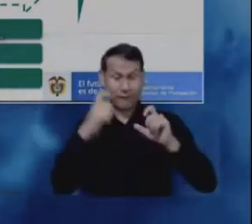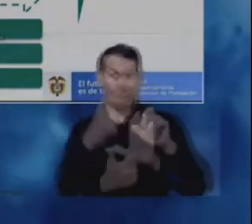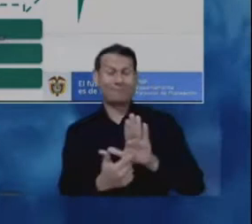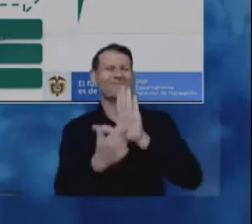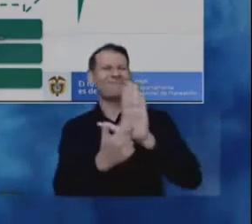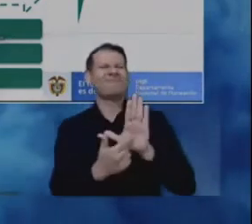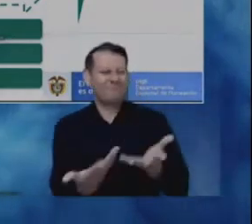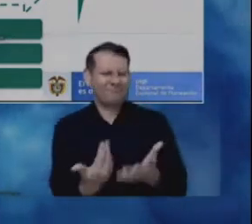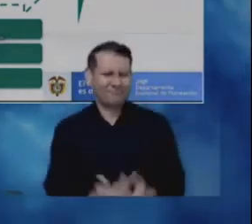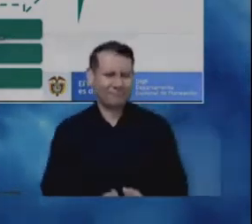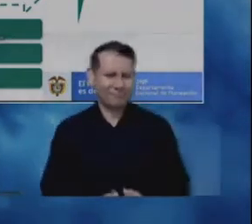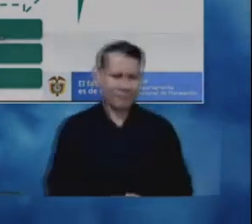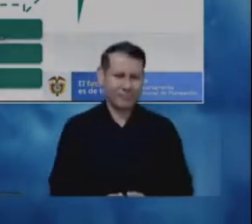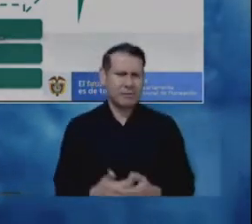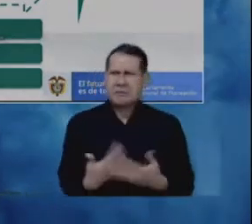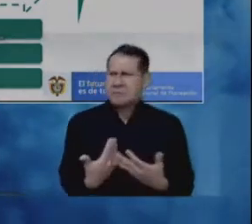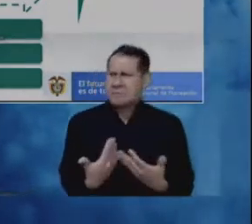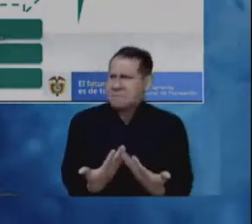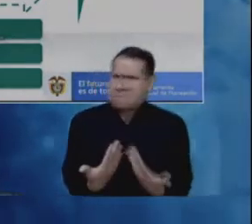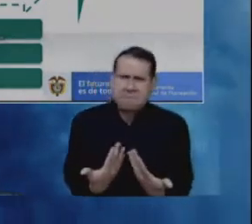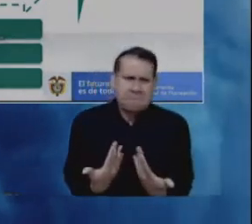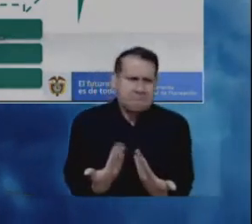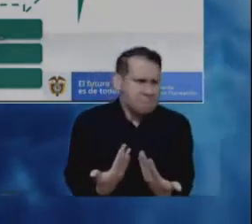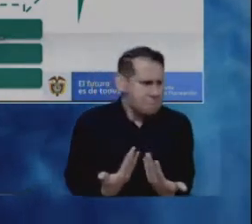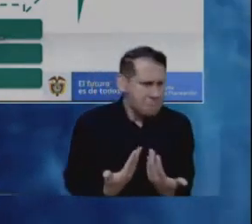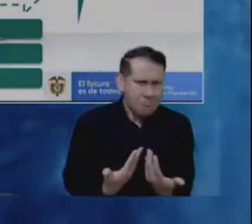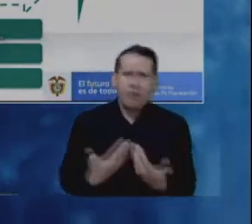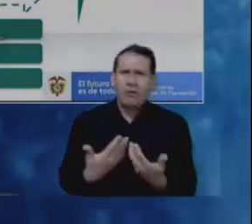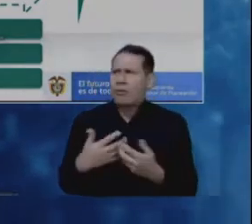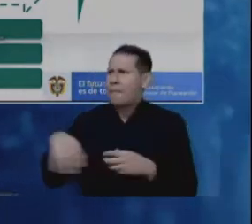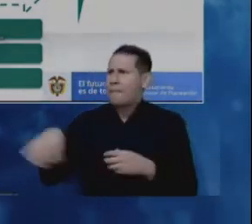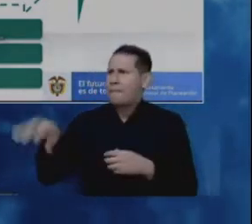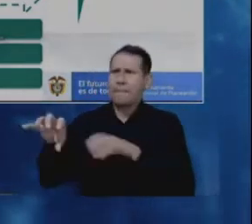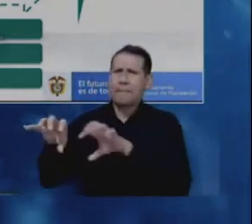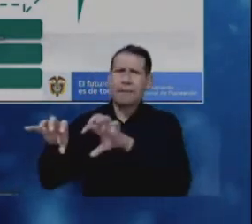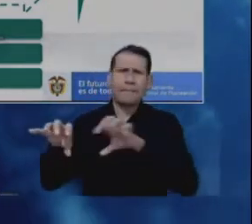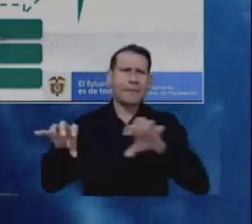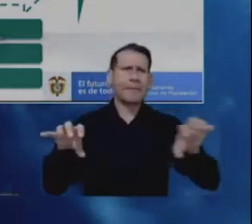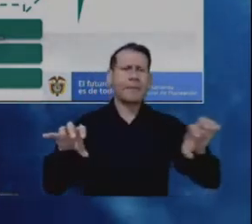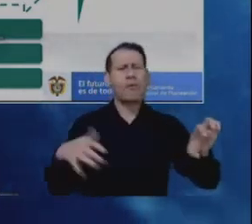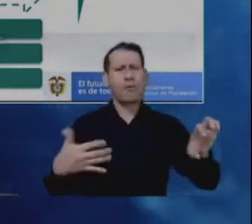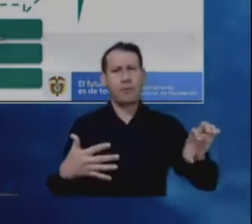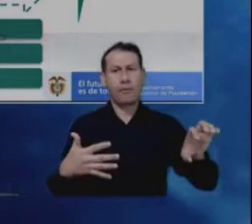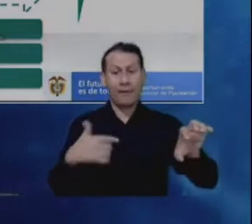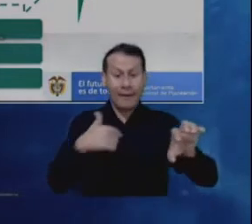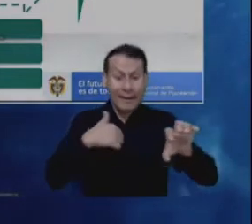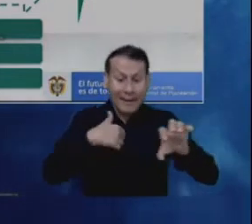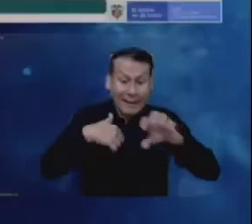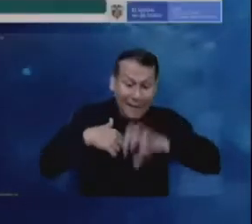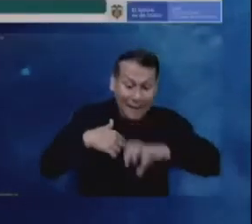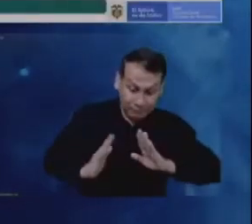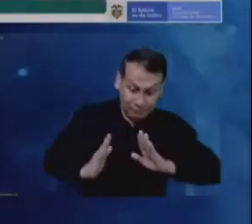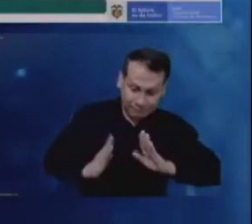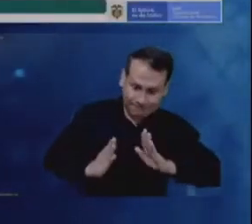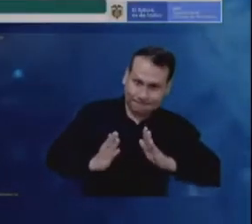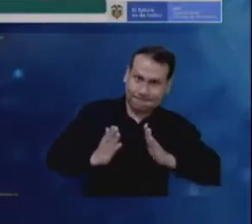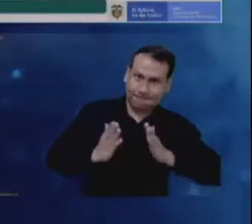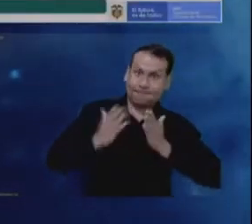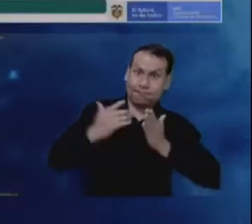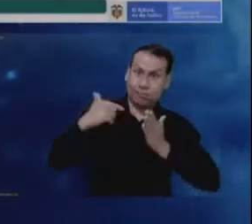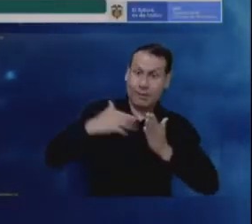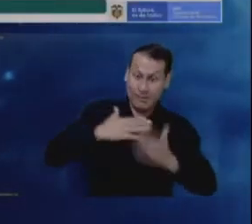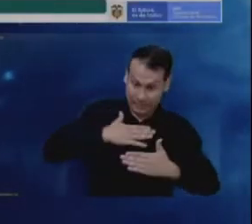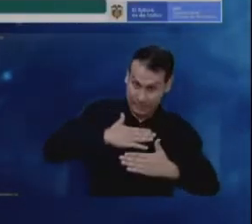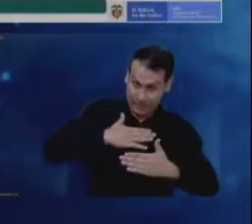ver, digamos, y dónde se encuentran ubicados y ver no solamente la evolución de nuestro sector, sino la importancia que tiene nuestro sector para el resto